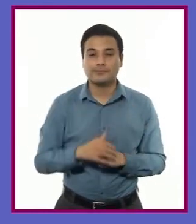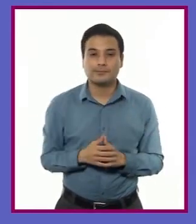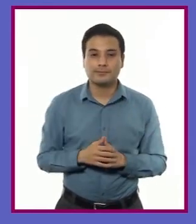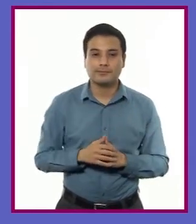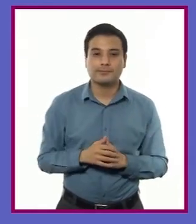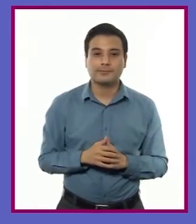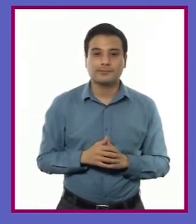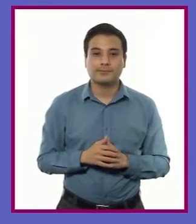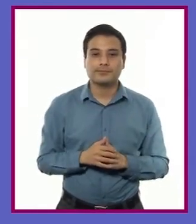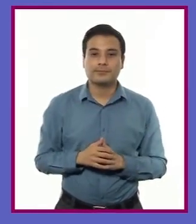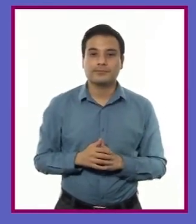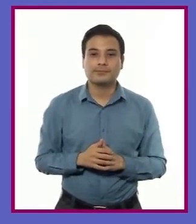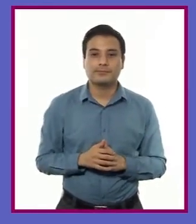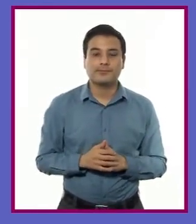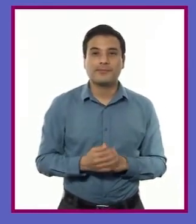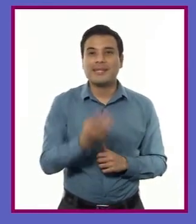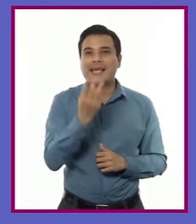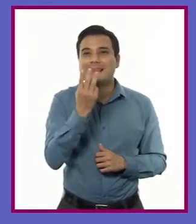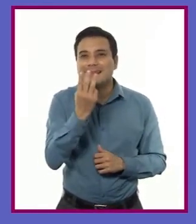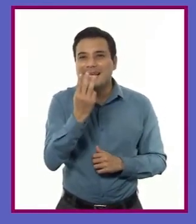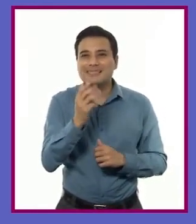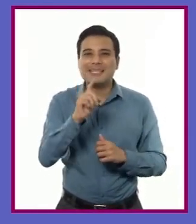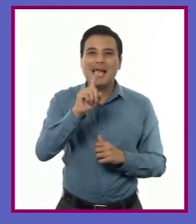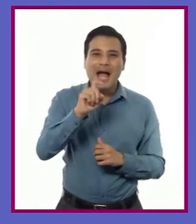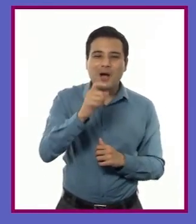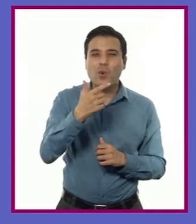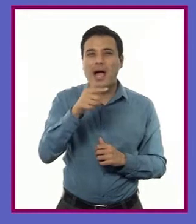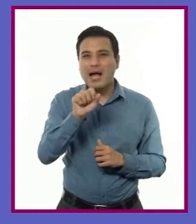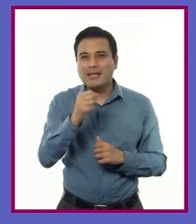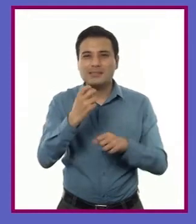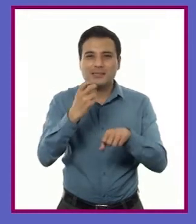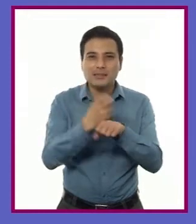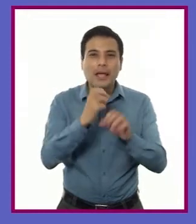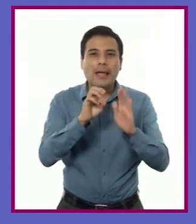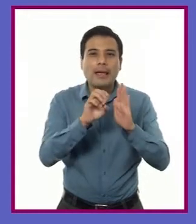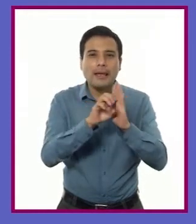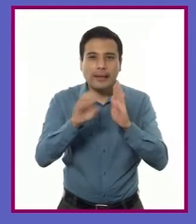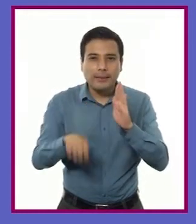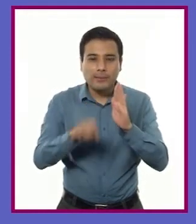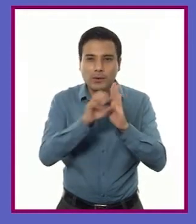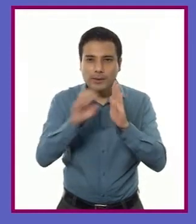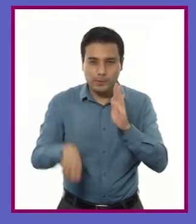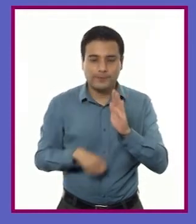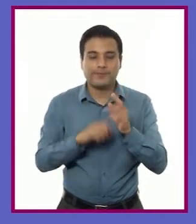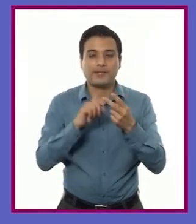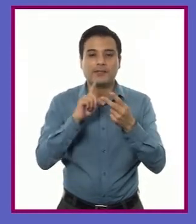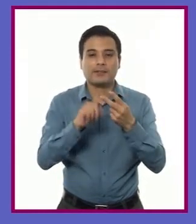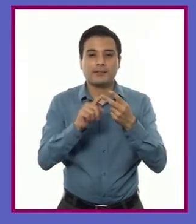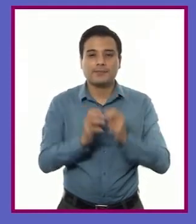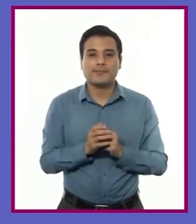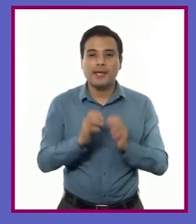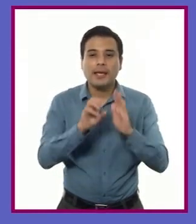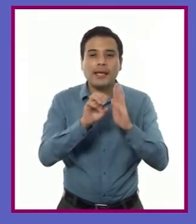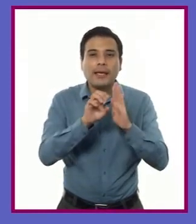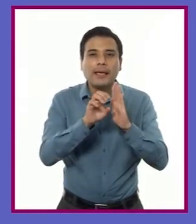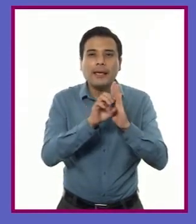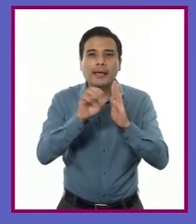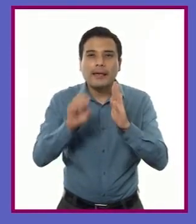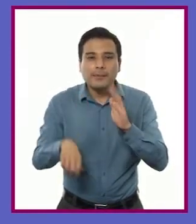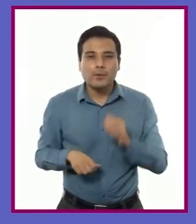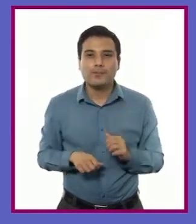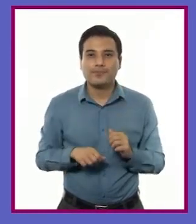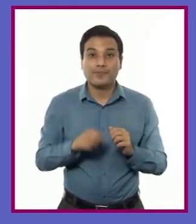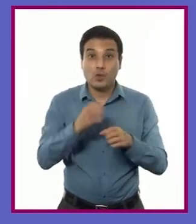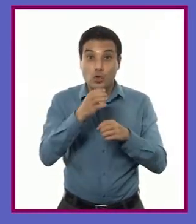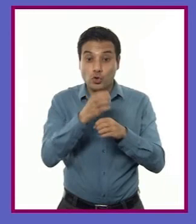la ejemplificación de los 3 estados de la materia. Inciso B, la ejemplificación de los cambios